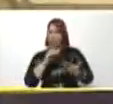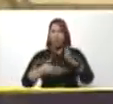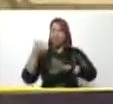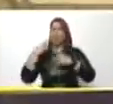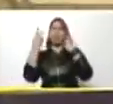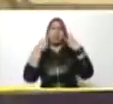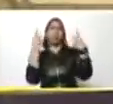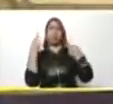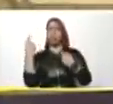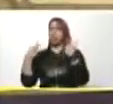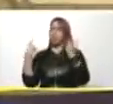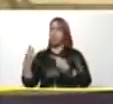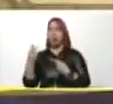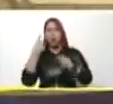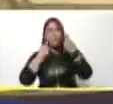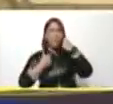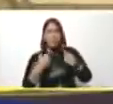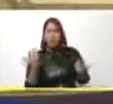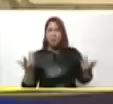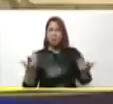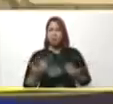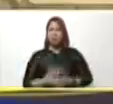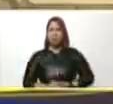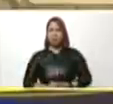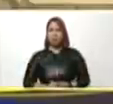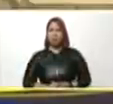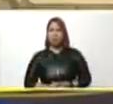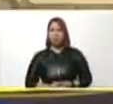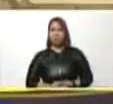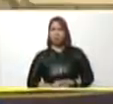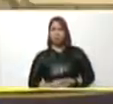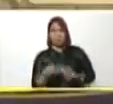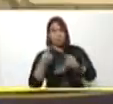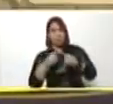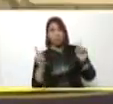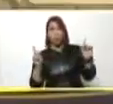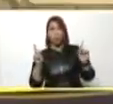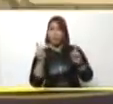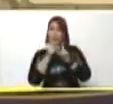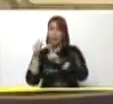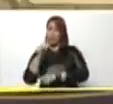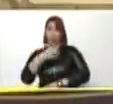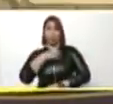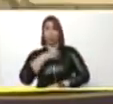a ningunear, a lloriquear. Hay otra palabra, pero no la puedo decir.